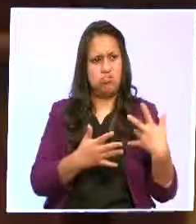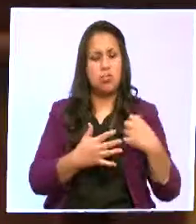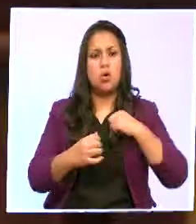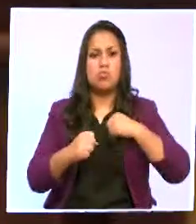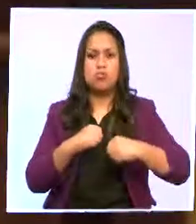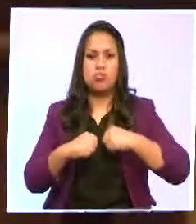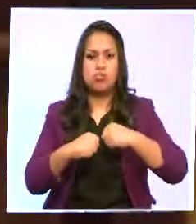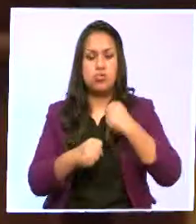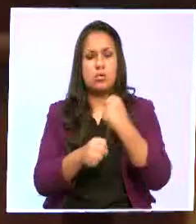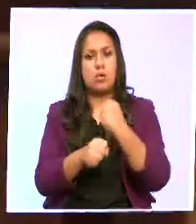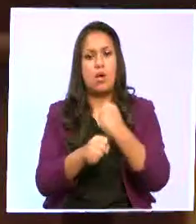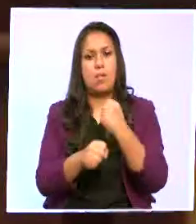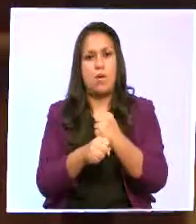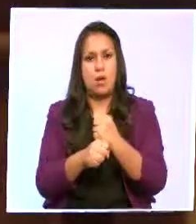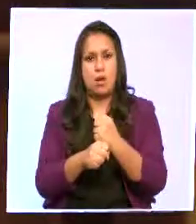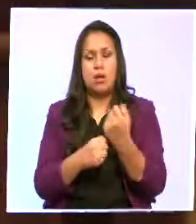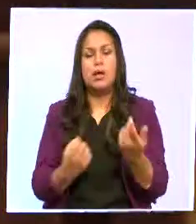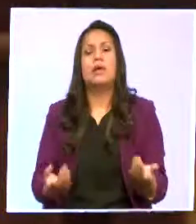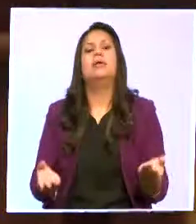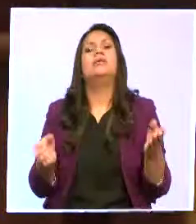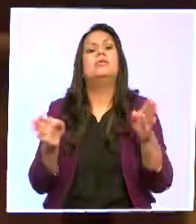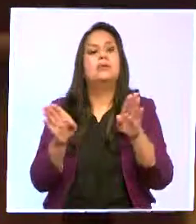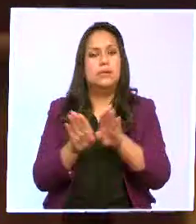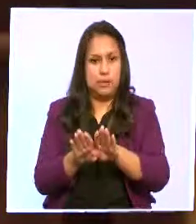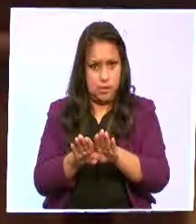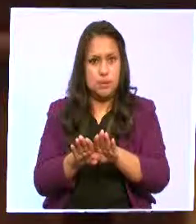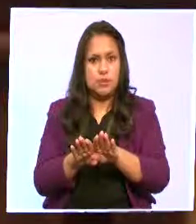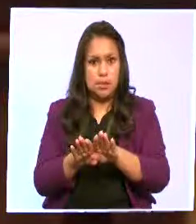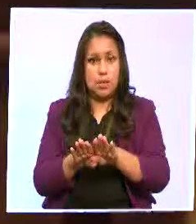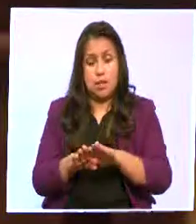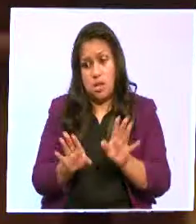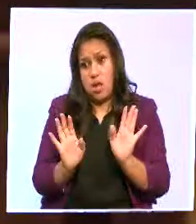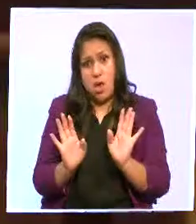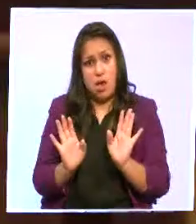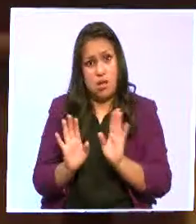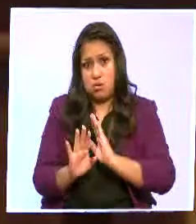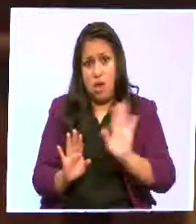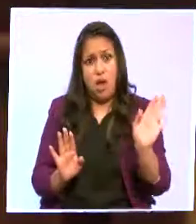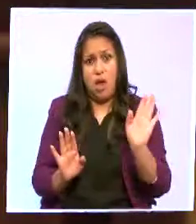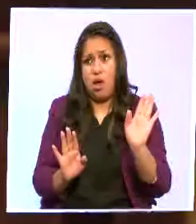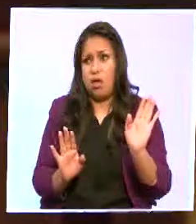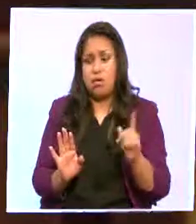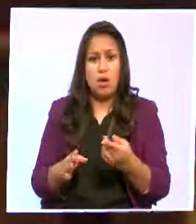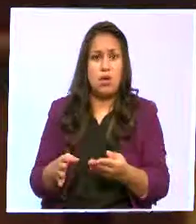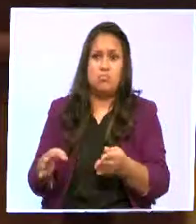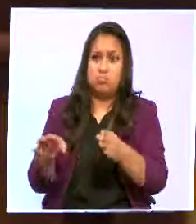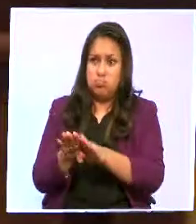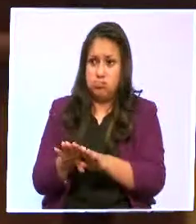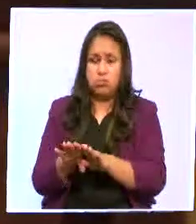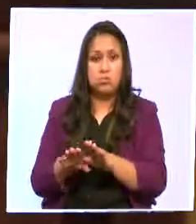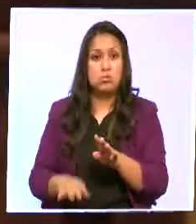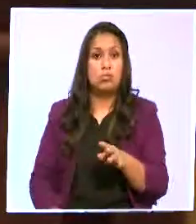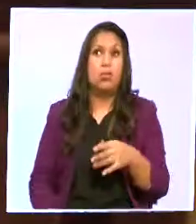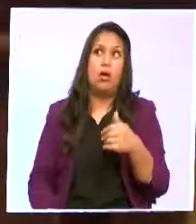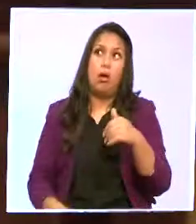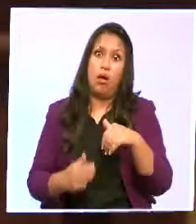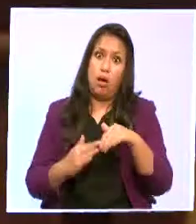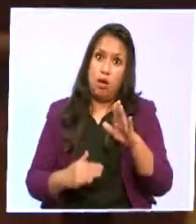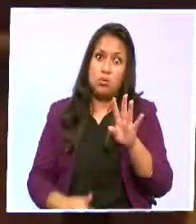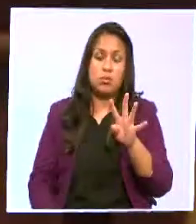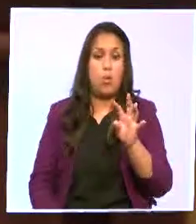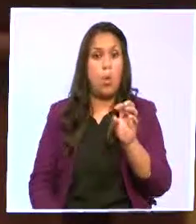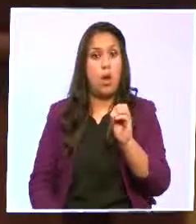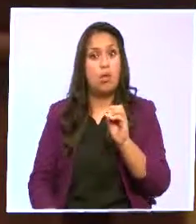adecuado cierre físico de cierre de operaciones eso ya ocurrió los chicos pasaron casi 40.000 por el